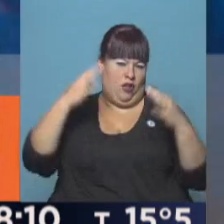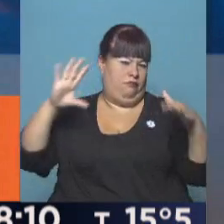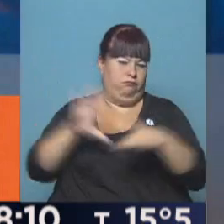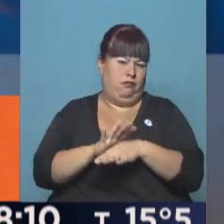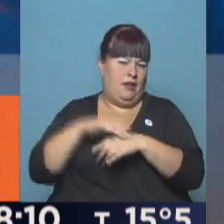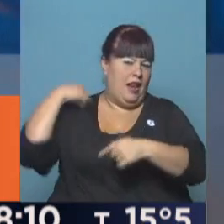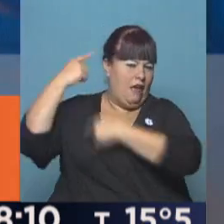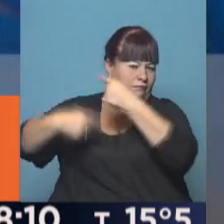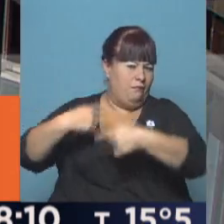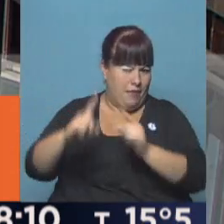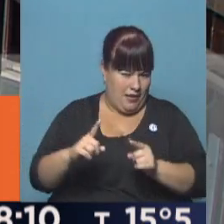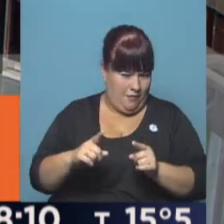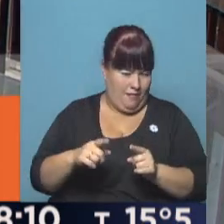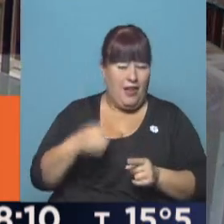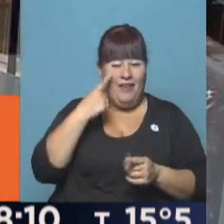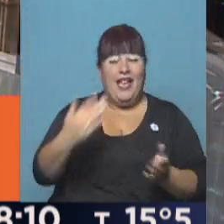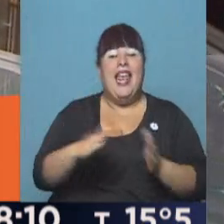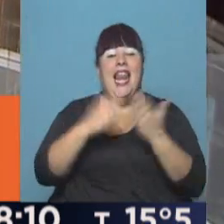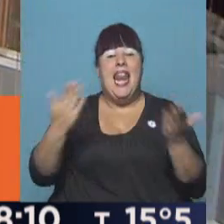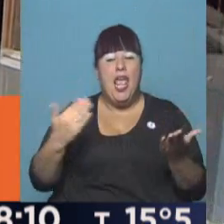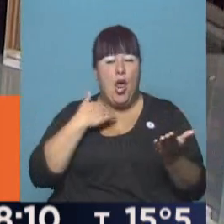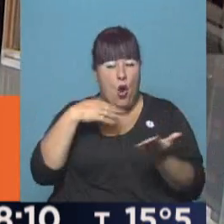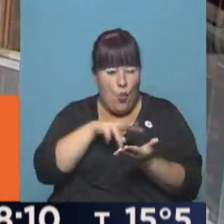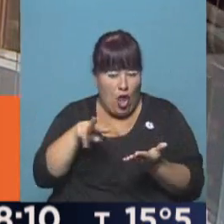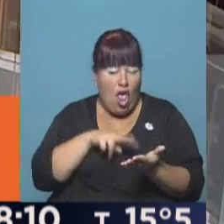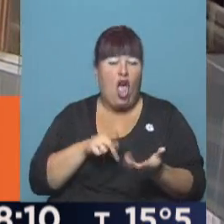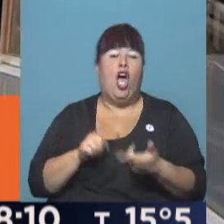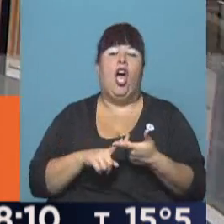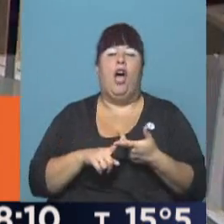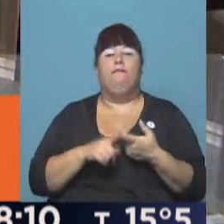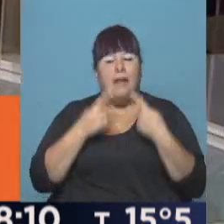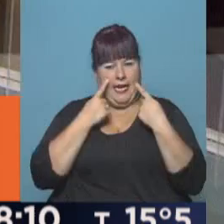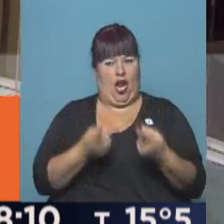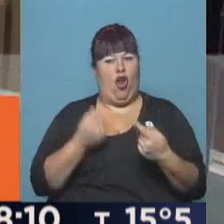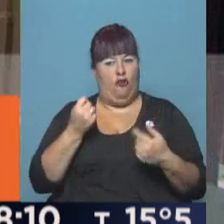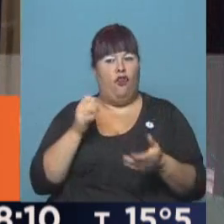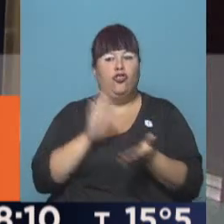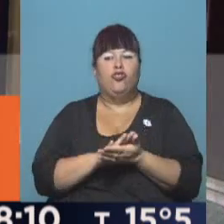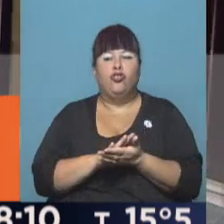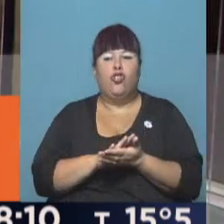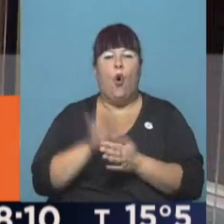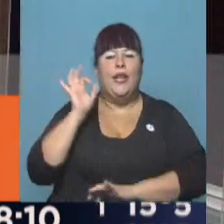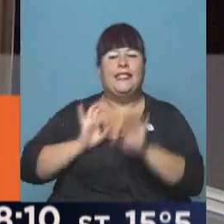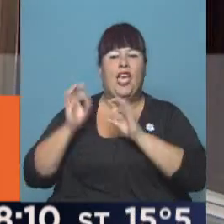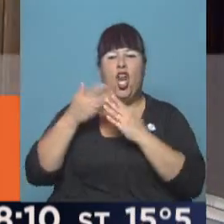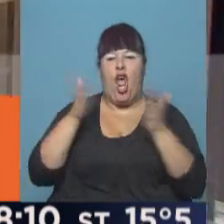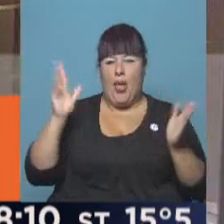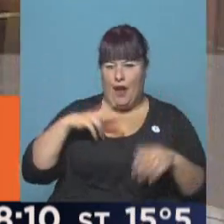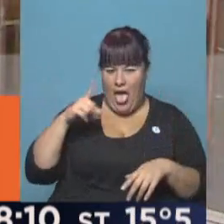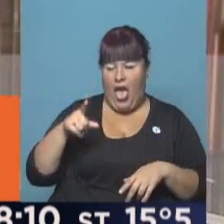perfectamente el legado. Vos ves los libros de texto. Había un reconocimiento de lo que había sido el siglo liberal,